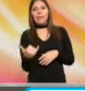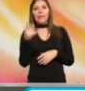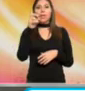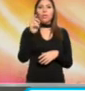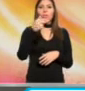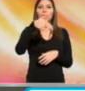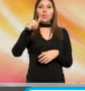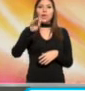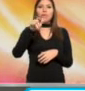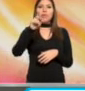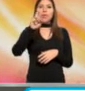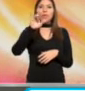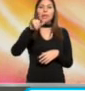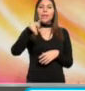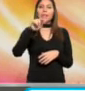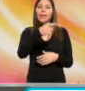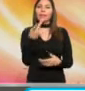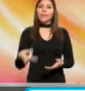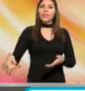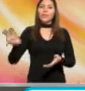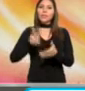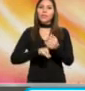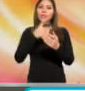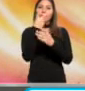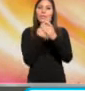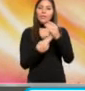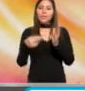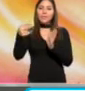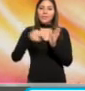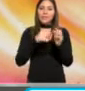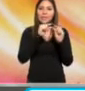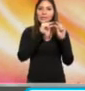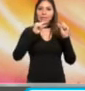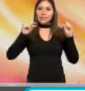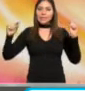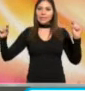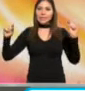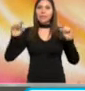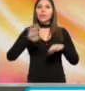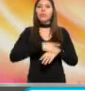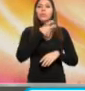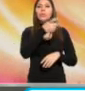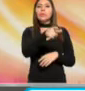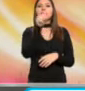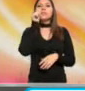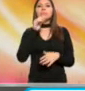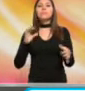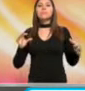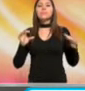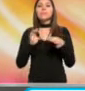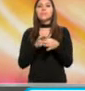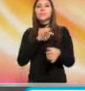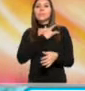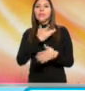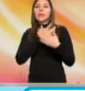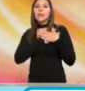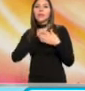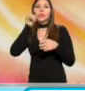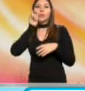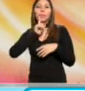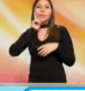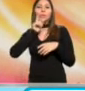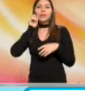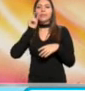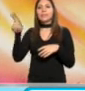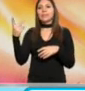firma completa, ¿no? Cuando las dedica y todo, que también nos habla de esta unión tan profunda que él sentía con su pareja, ¿no? A pesar de